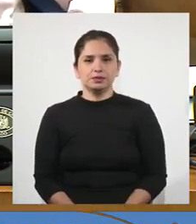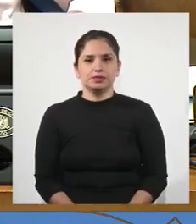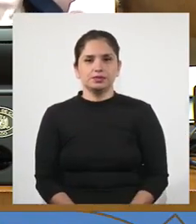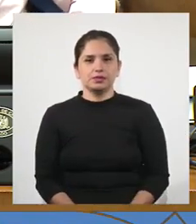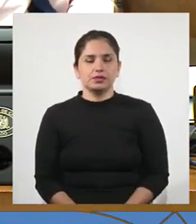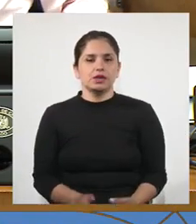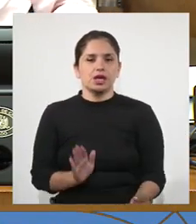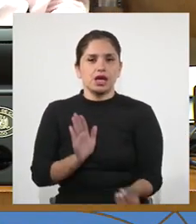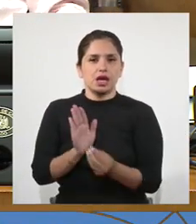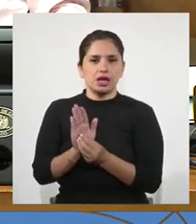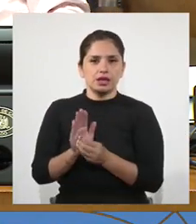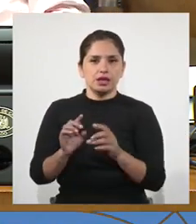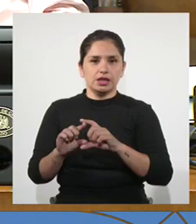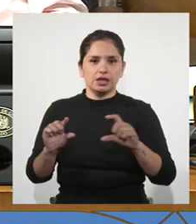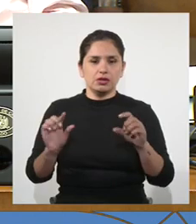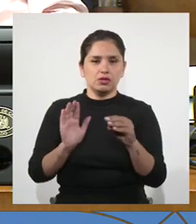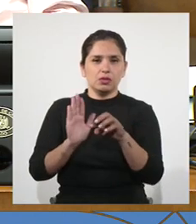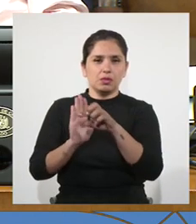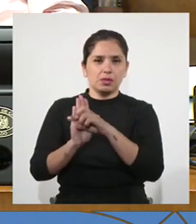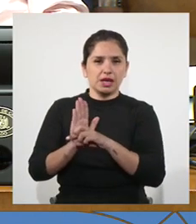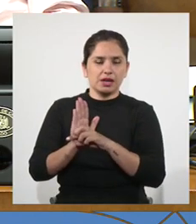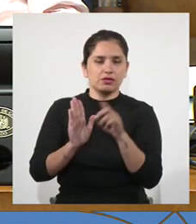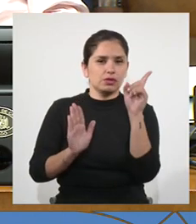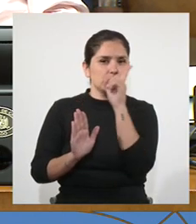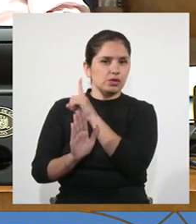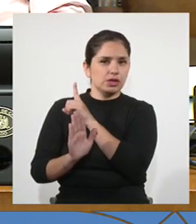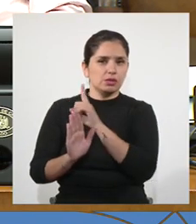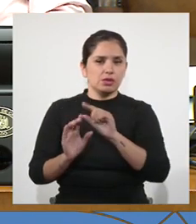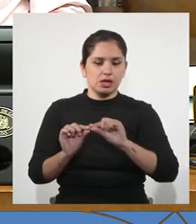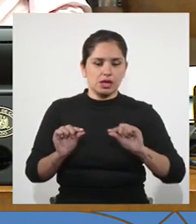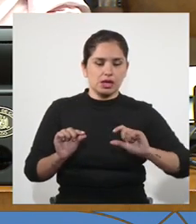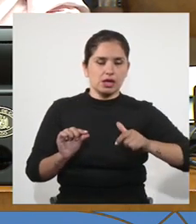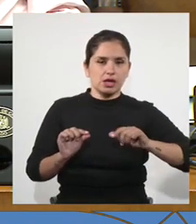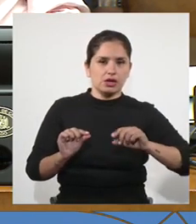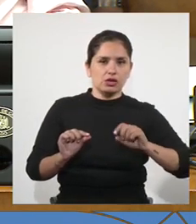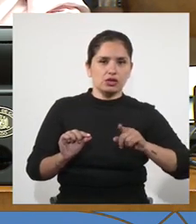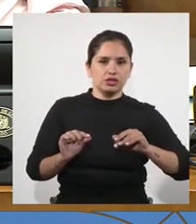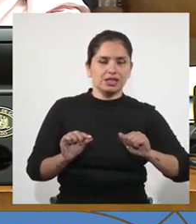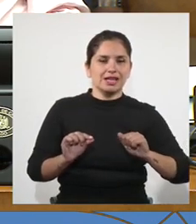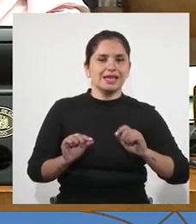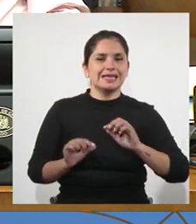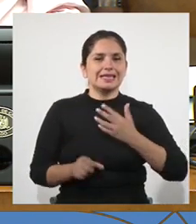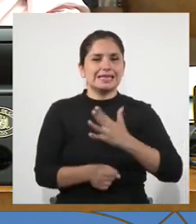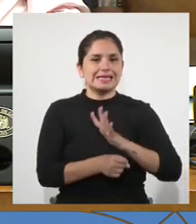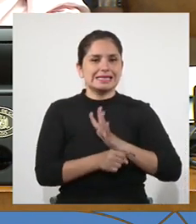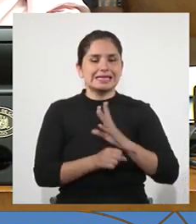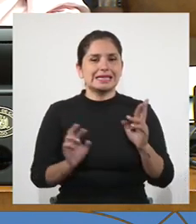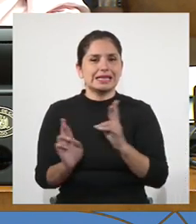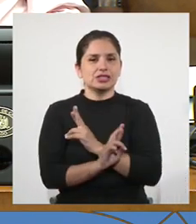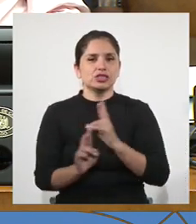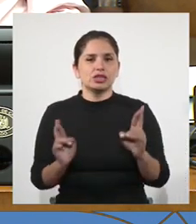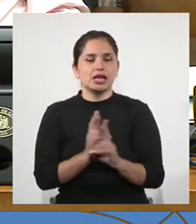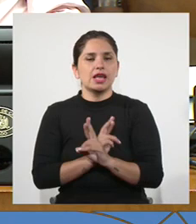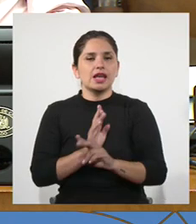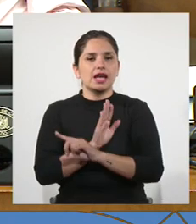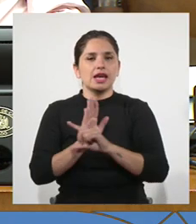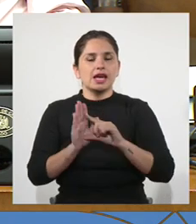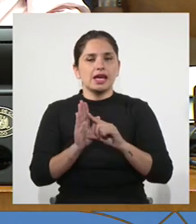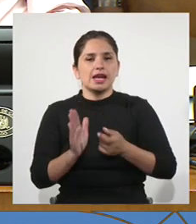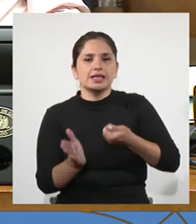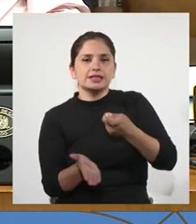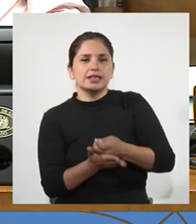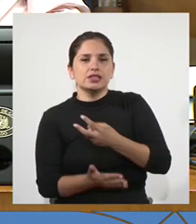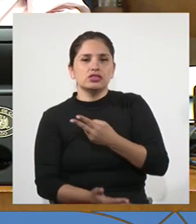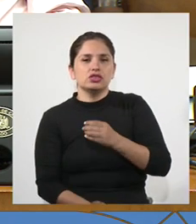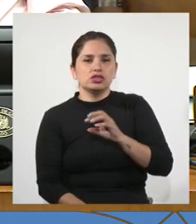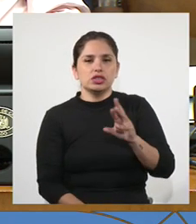que agrega un párrafo final a la glosa 15 asociada a la asignación 290 del subtítulo 24 del